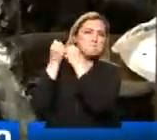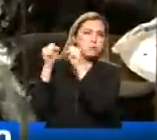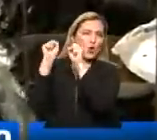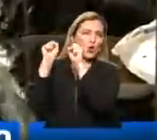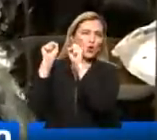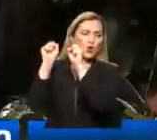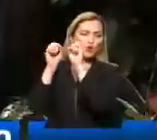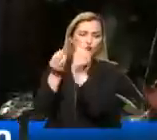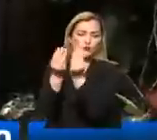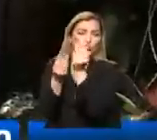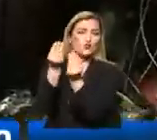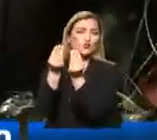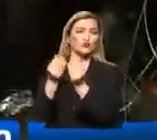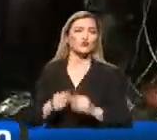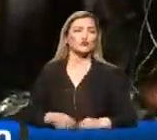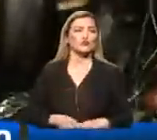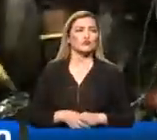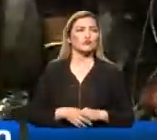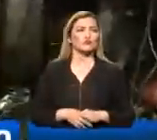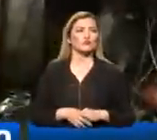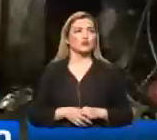de los locales provocó el flagelo.